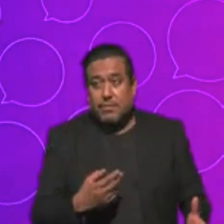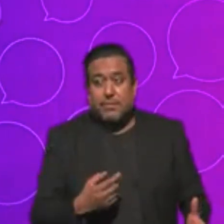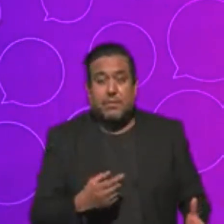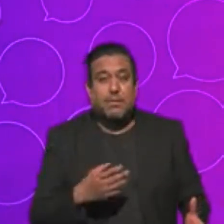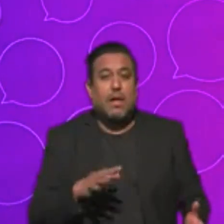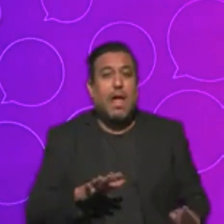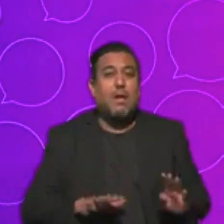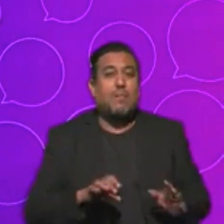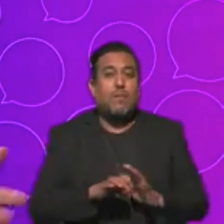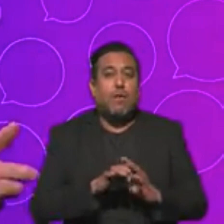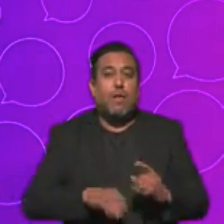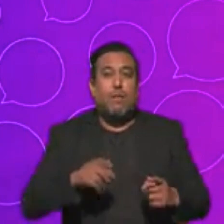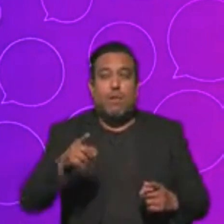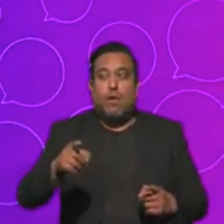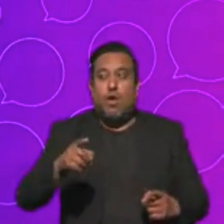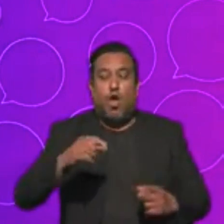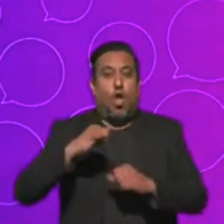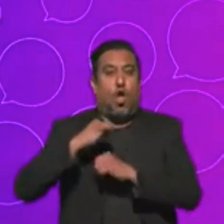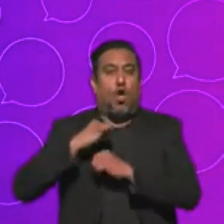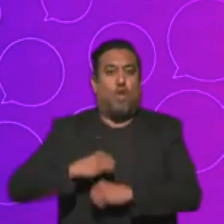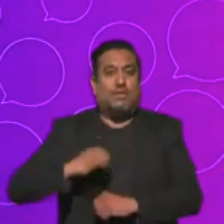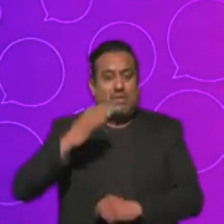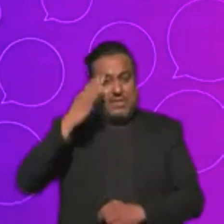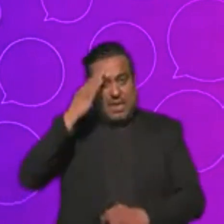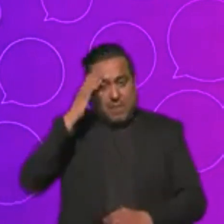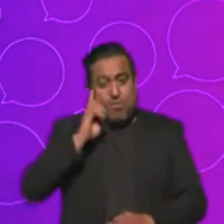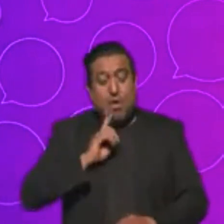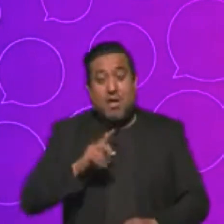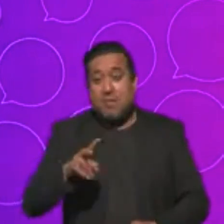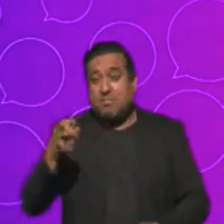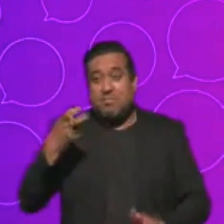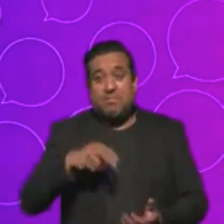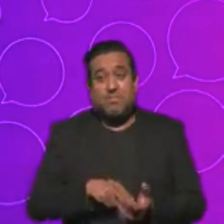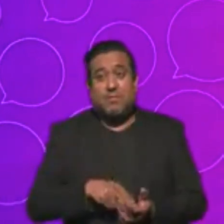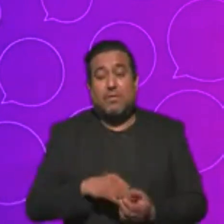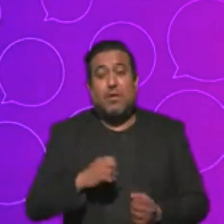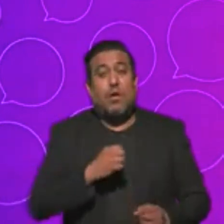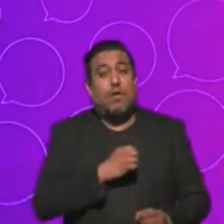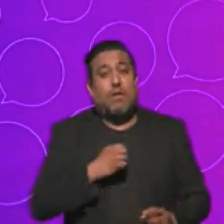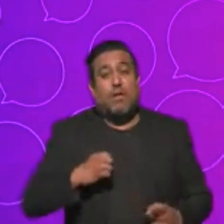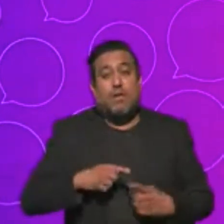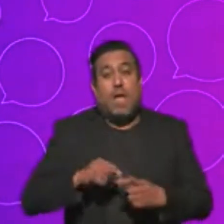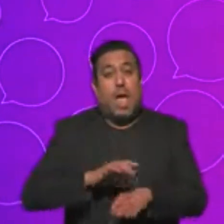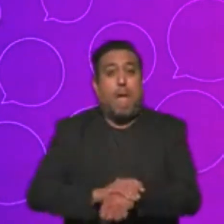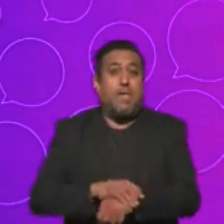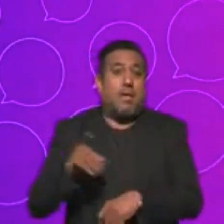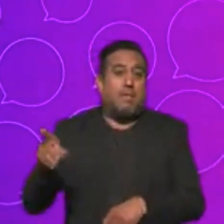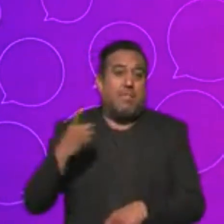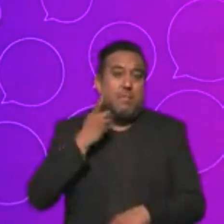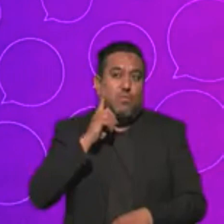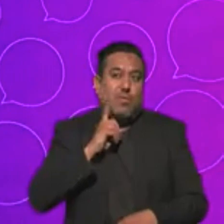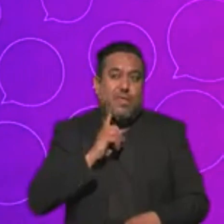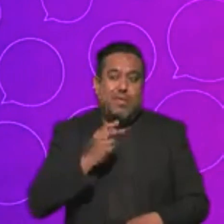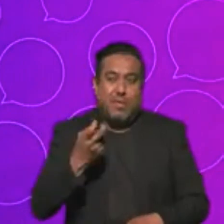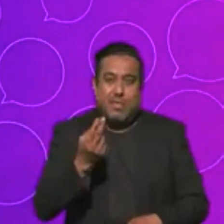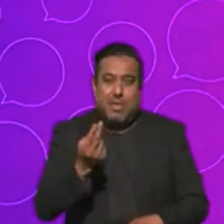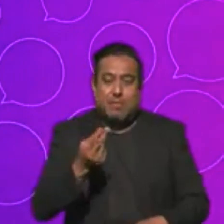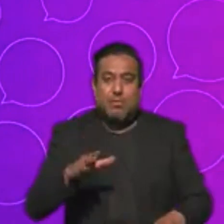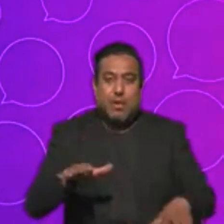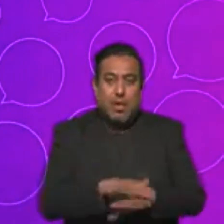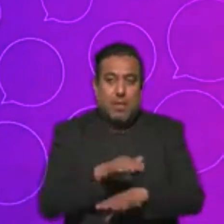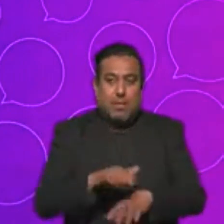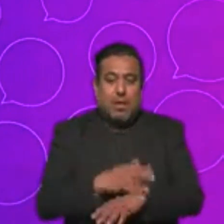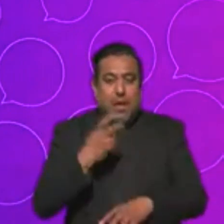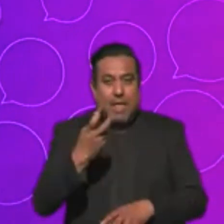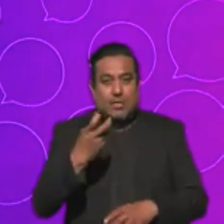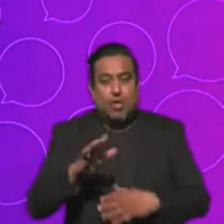oficial mayor ahí aunque le esté haciendo tantas cosas mal pero pues la tiene que tener porque pues es amiga del diputado no entonces hay que quitarnos ese tipo de ese tipo de